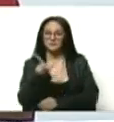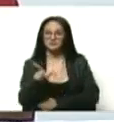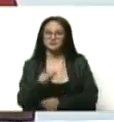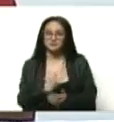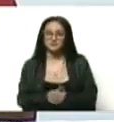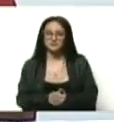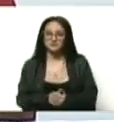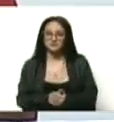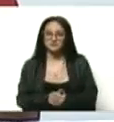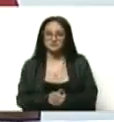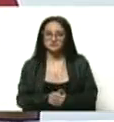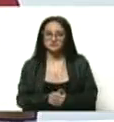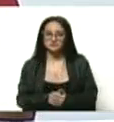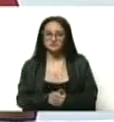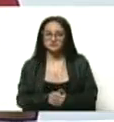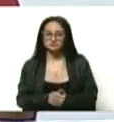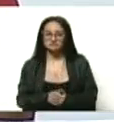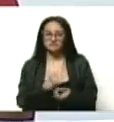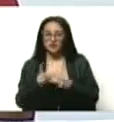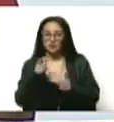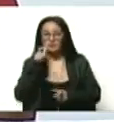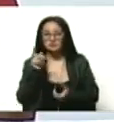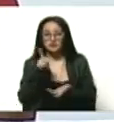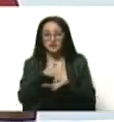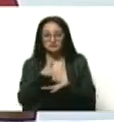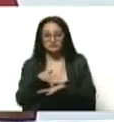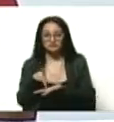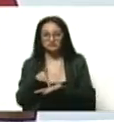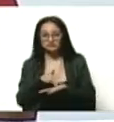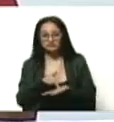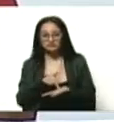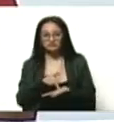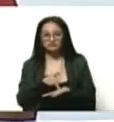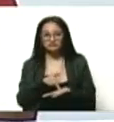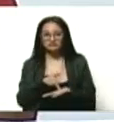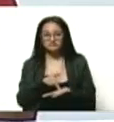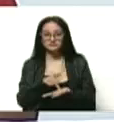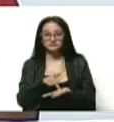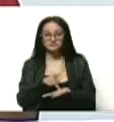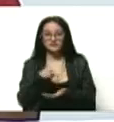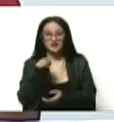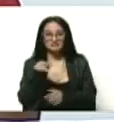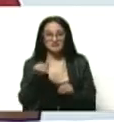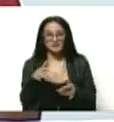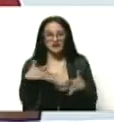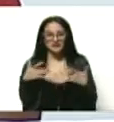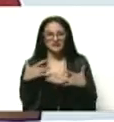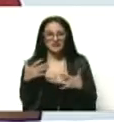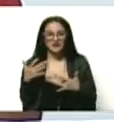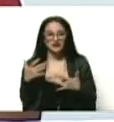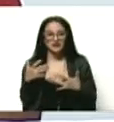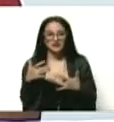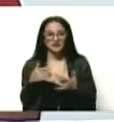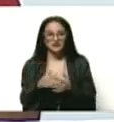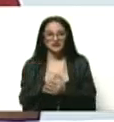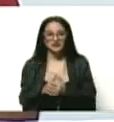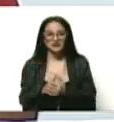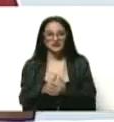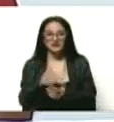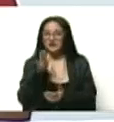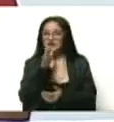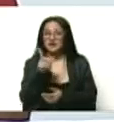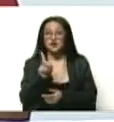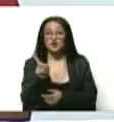Y han ido gente o han asistido personas a estas actividades que no eran del